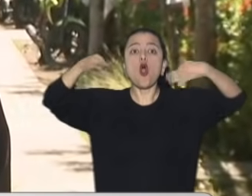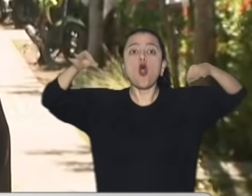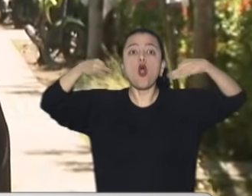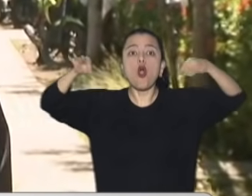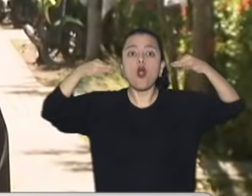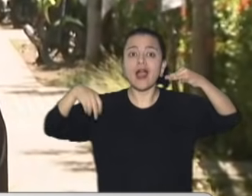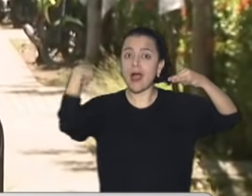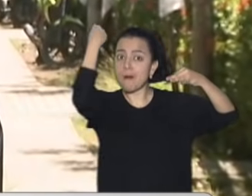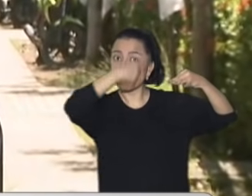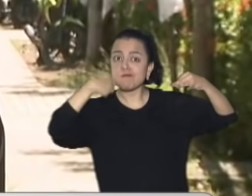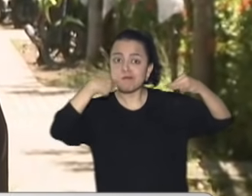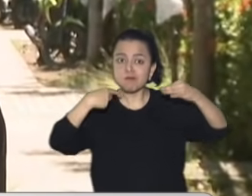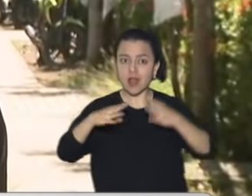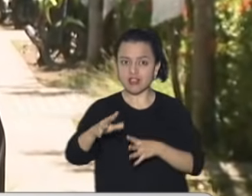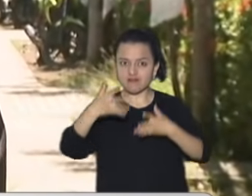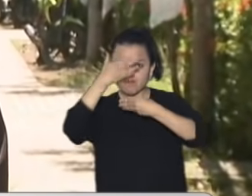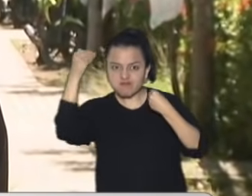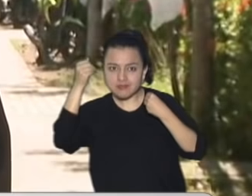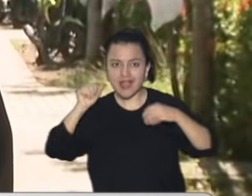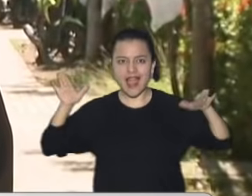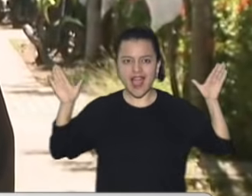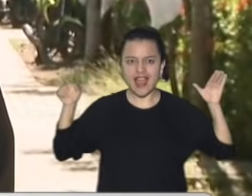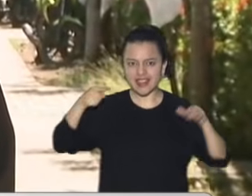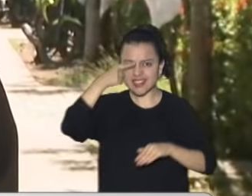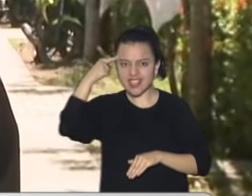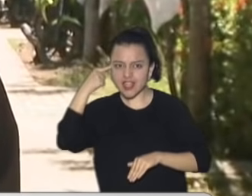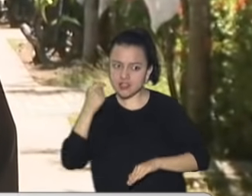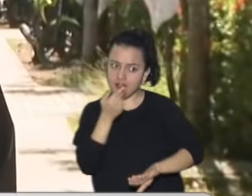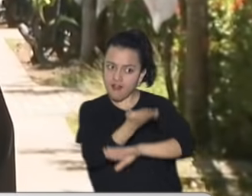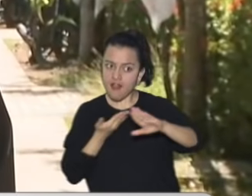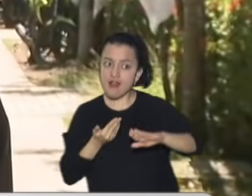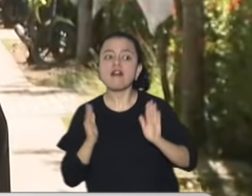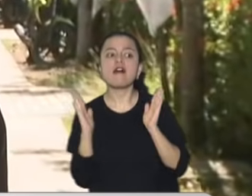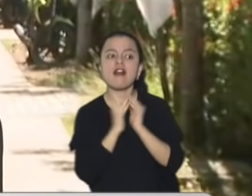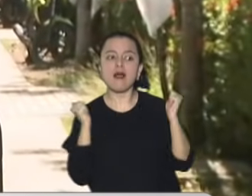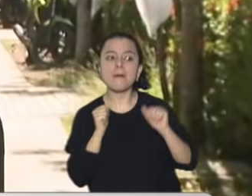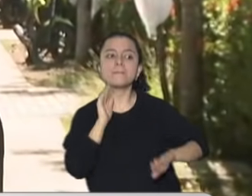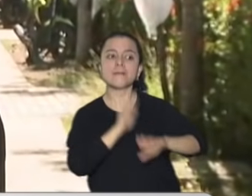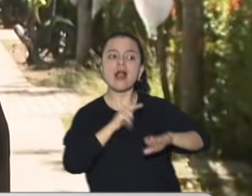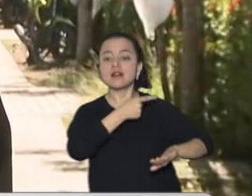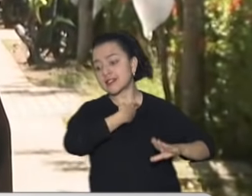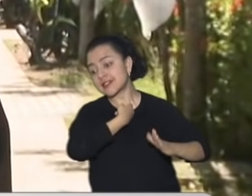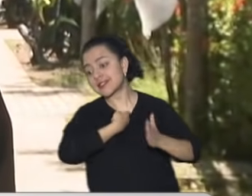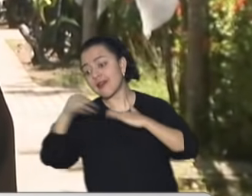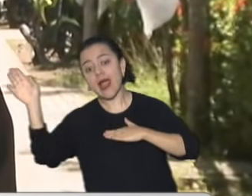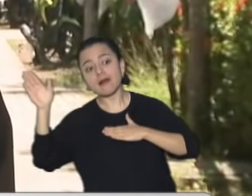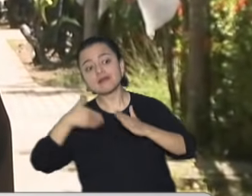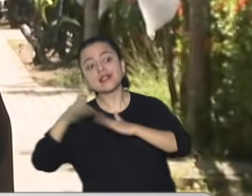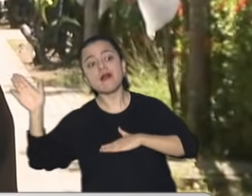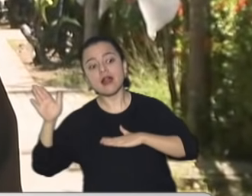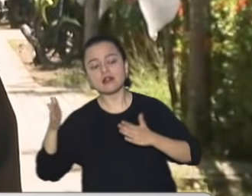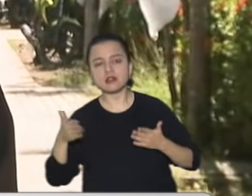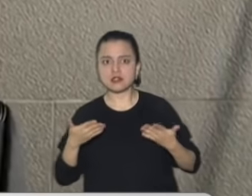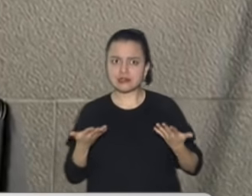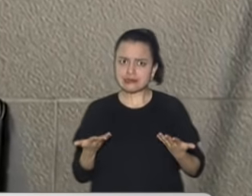las últimas horas diciendo que se marchen de inmediato de esta población. Piden aumento del pie de